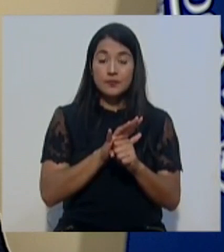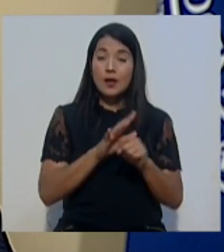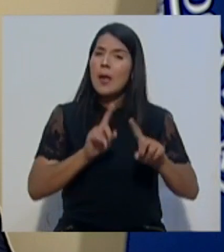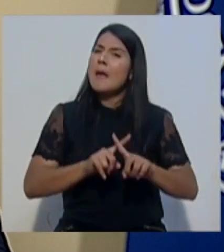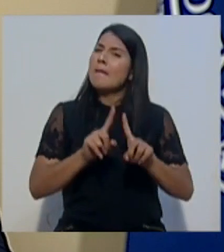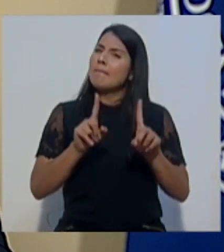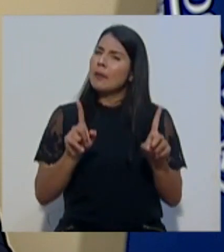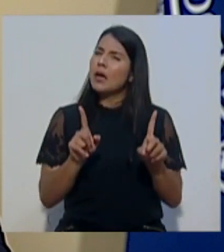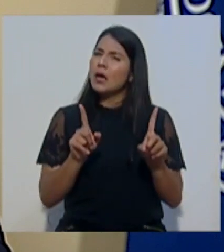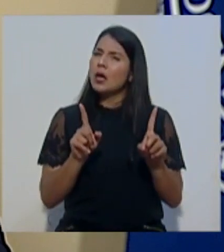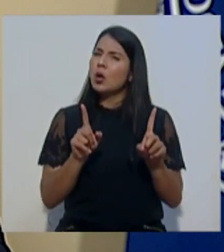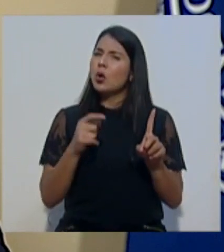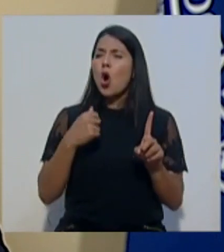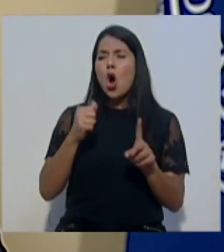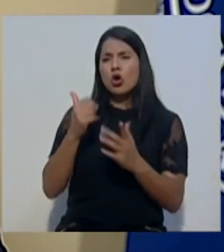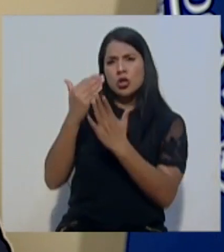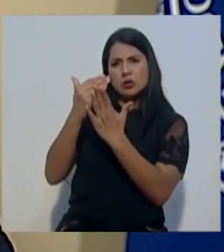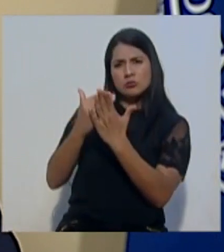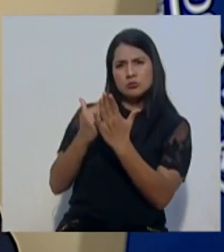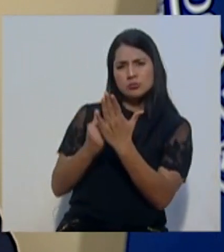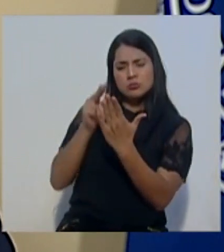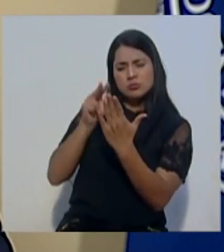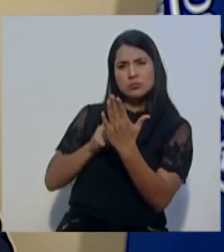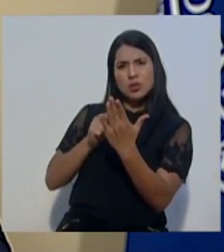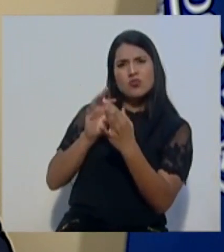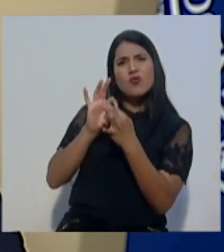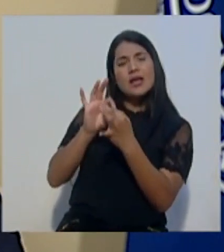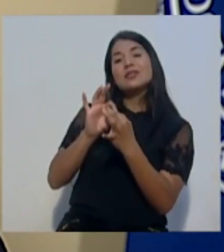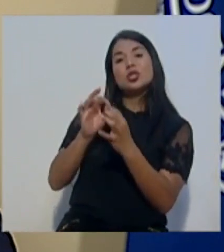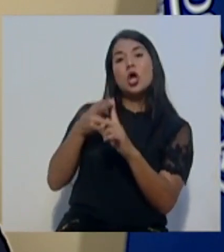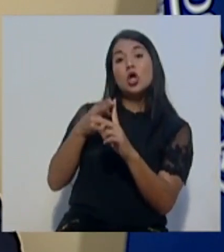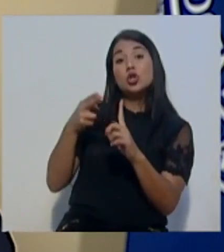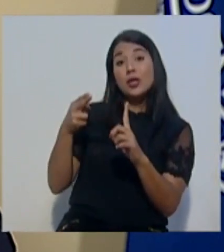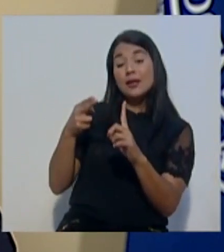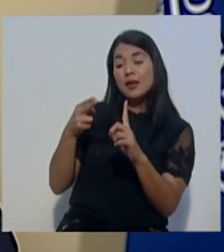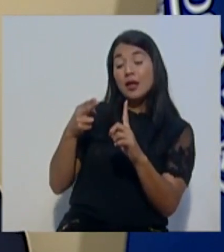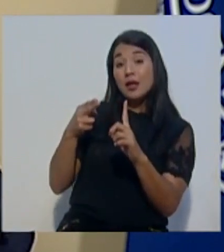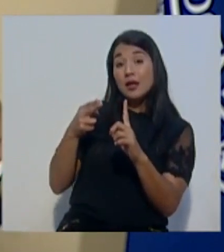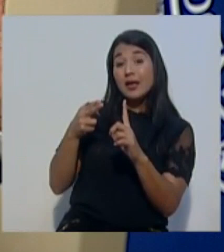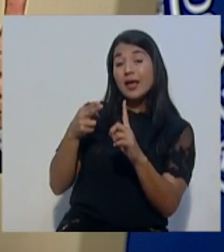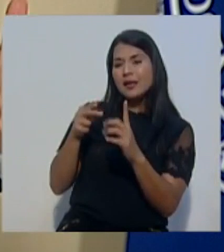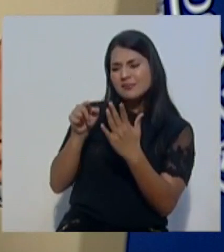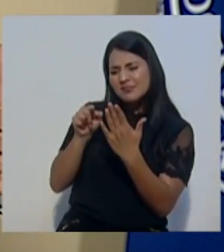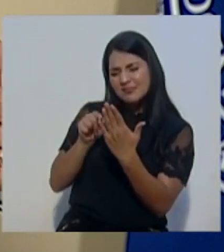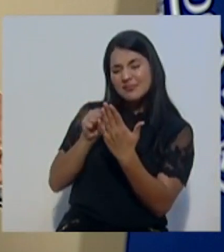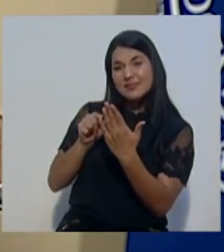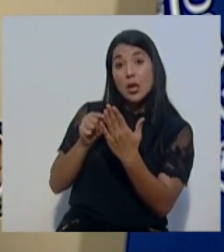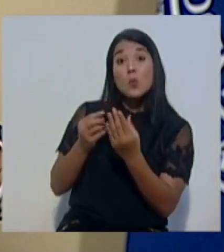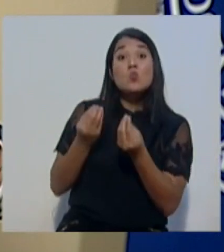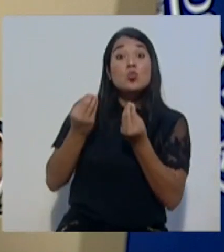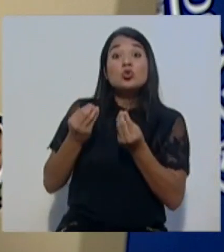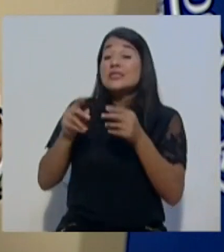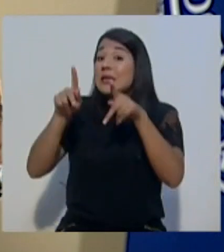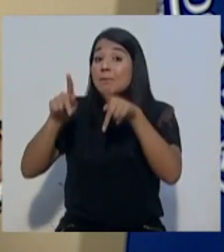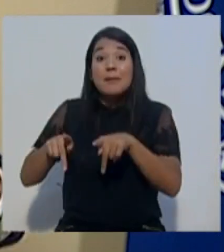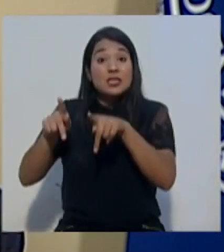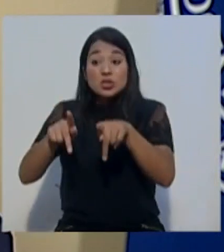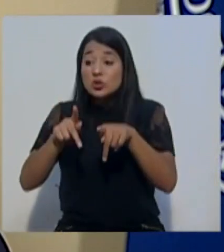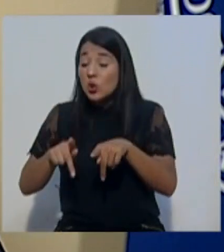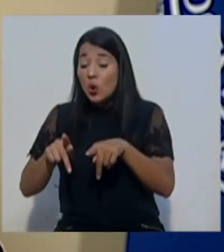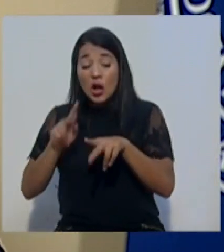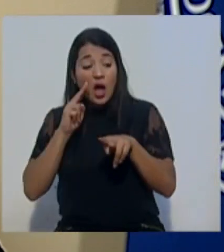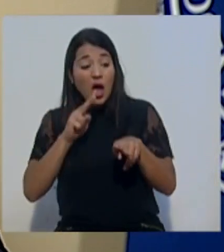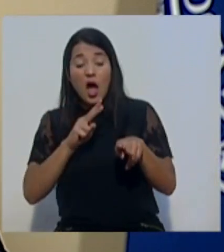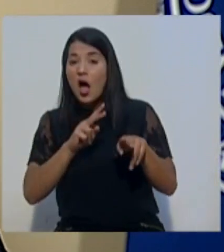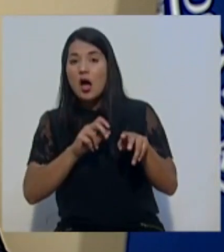Pero curiosamente tuve reportes de personas cancelando reservaciones en ese hotel porque los propios